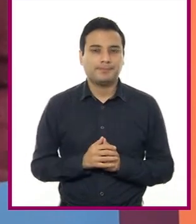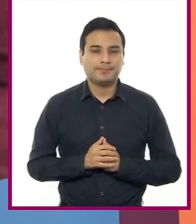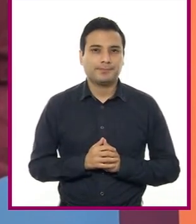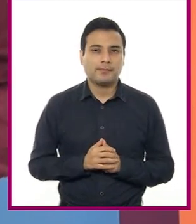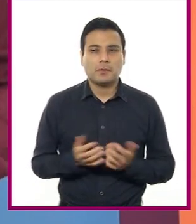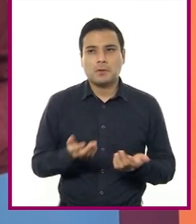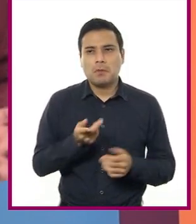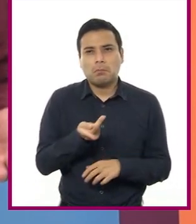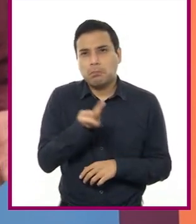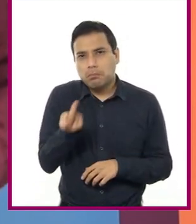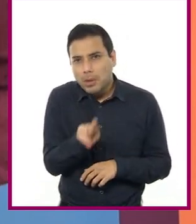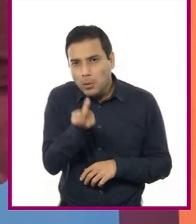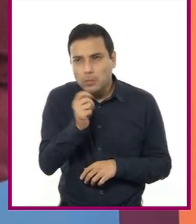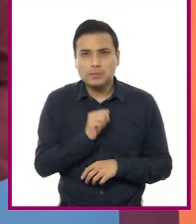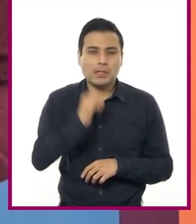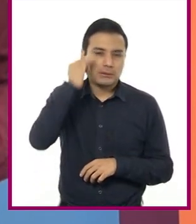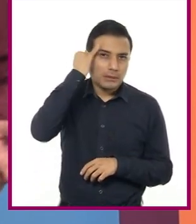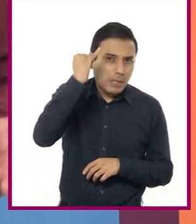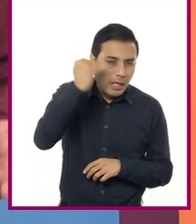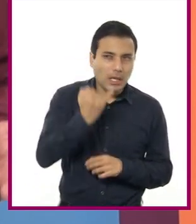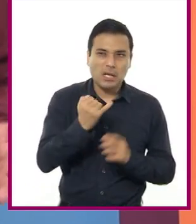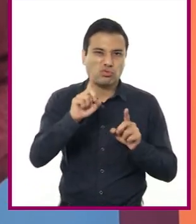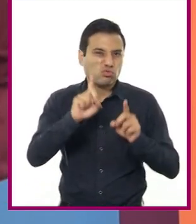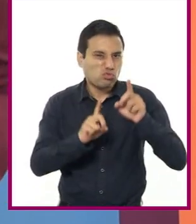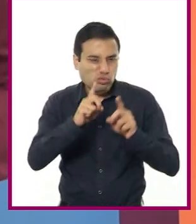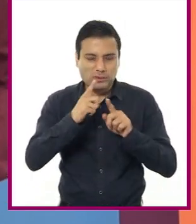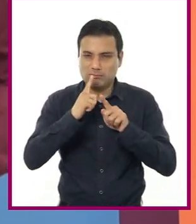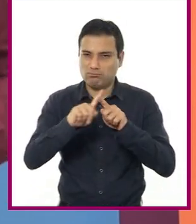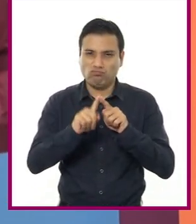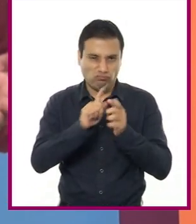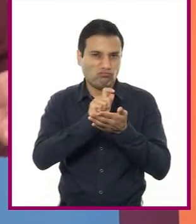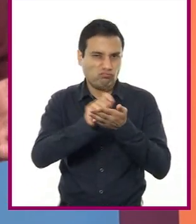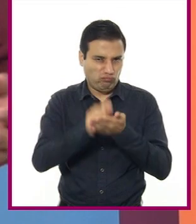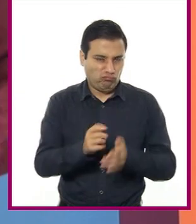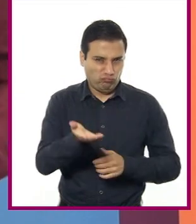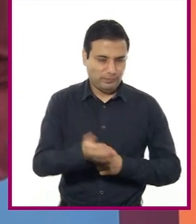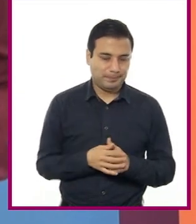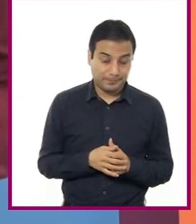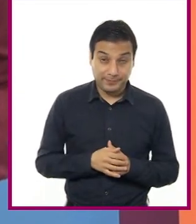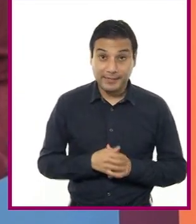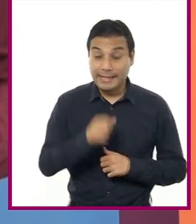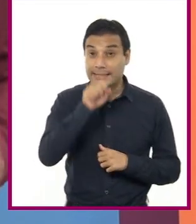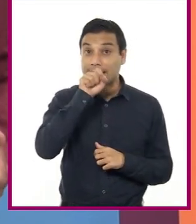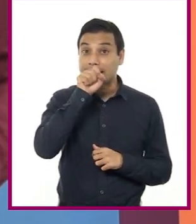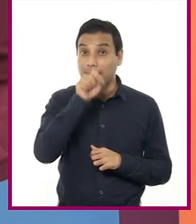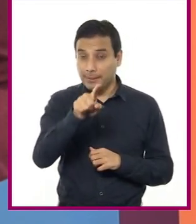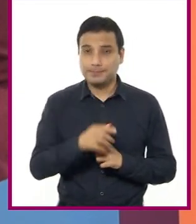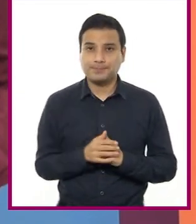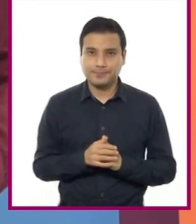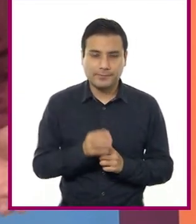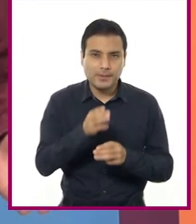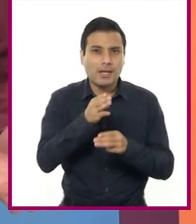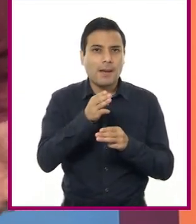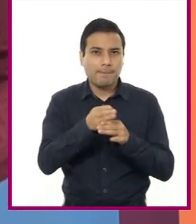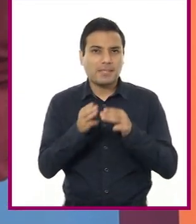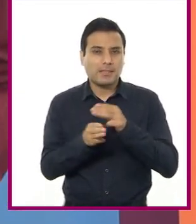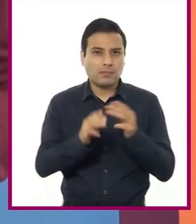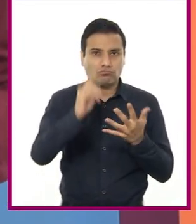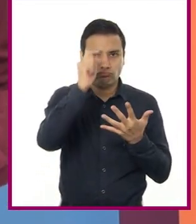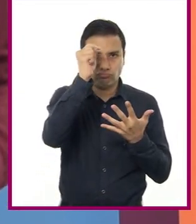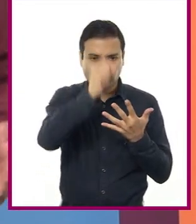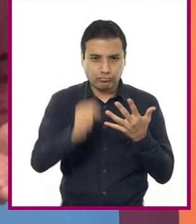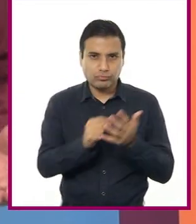preguntas y reflexiones que surjan en el desarrollo de la sesión. Asimismo, dispongan el material con el cual pueden